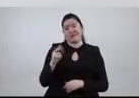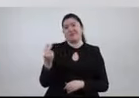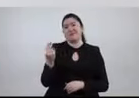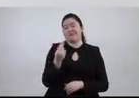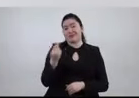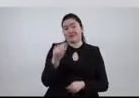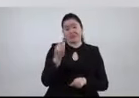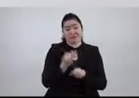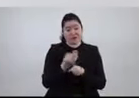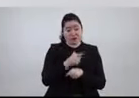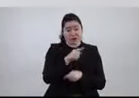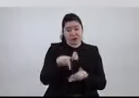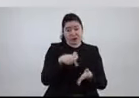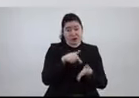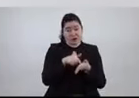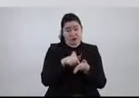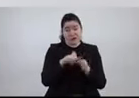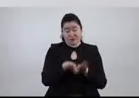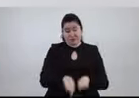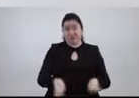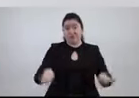zona tan importante